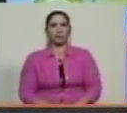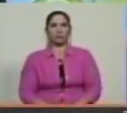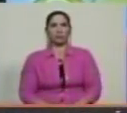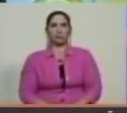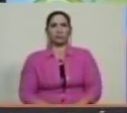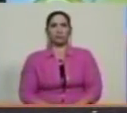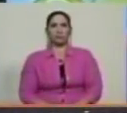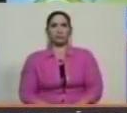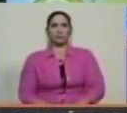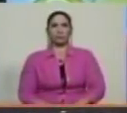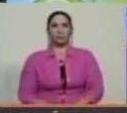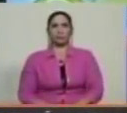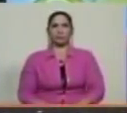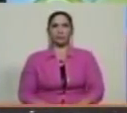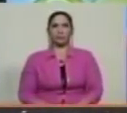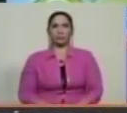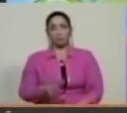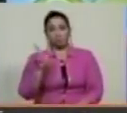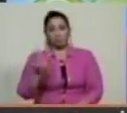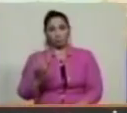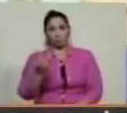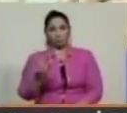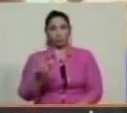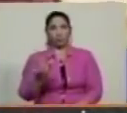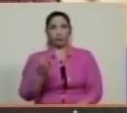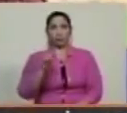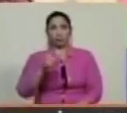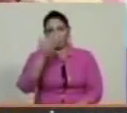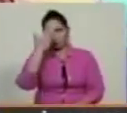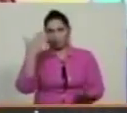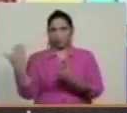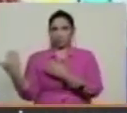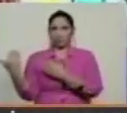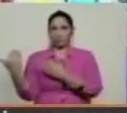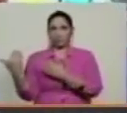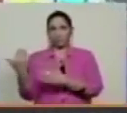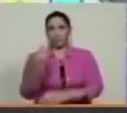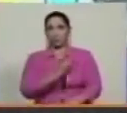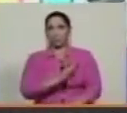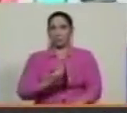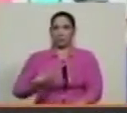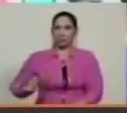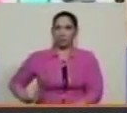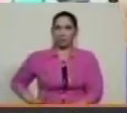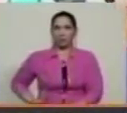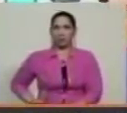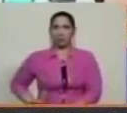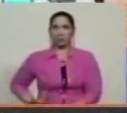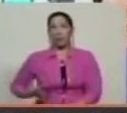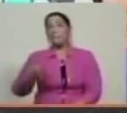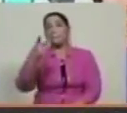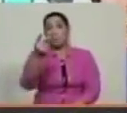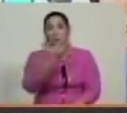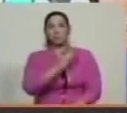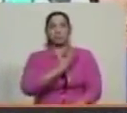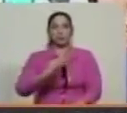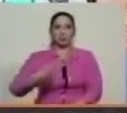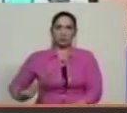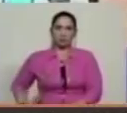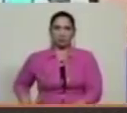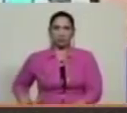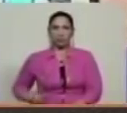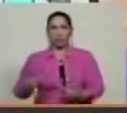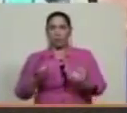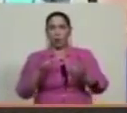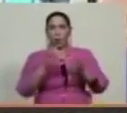Maldonado, que ha sido nombrado en el partido también, como presidente de los vicepresidentes de comunas